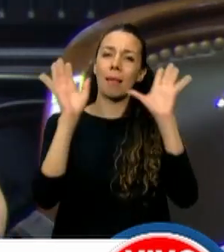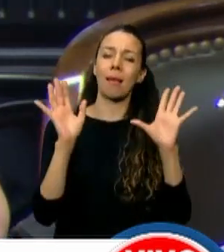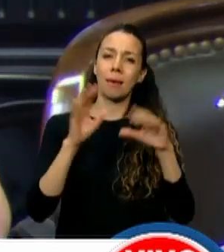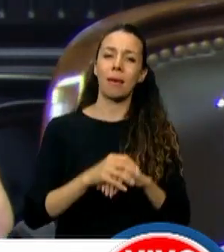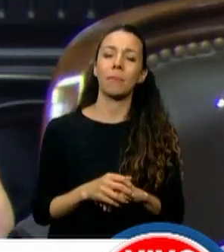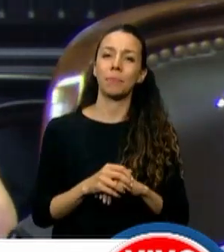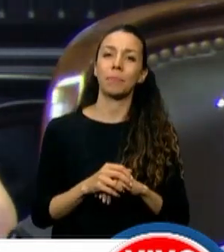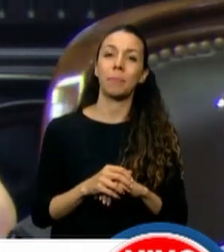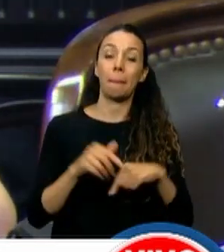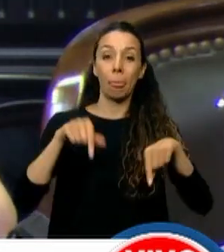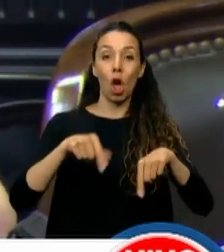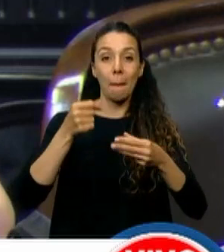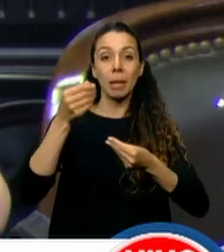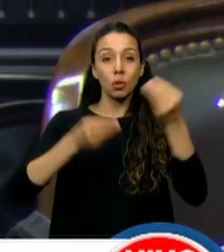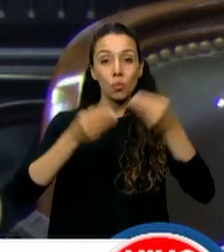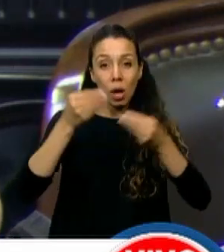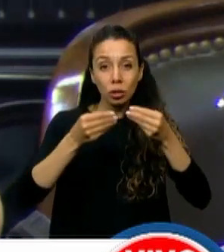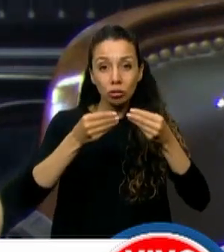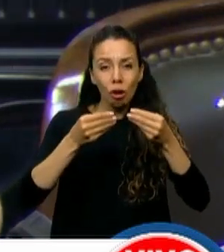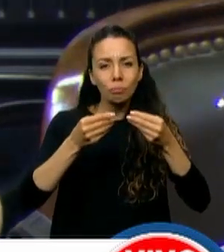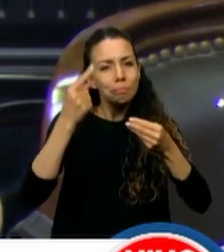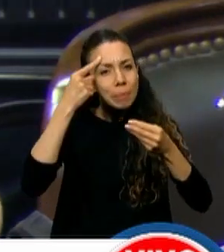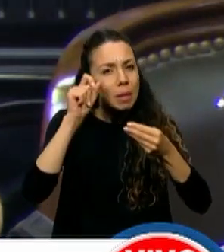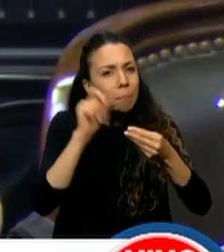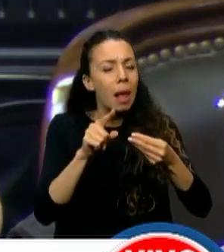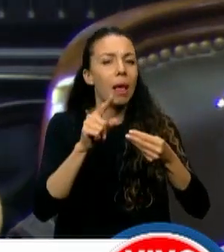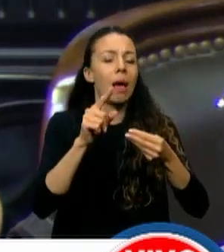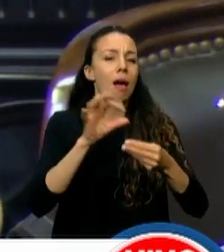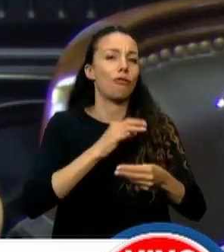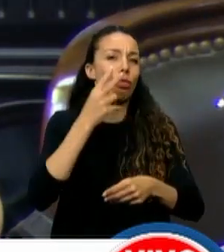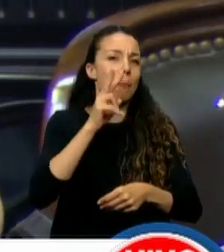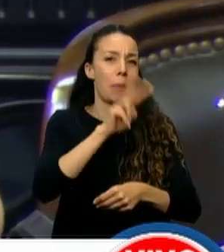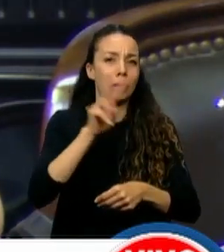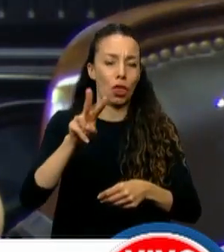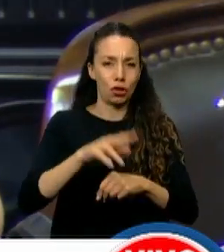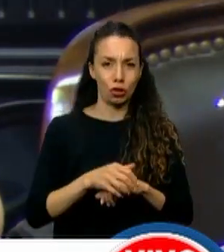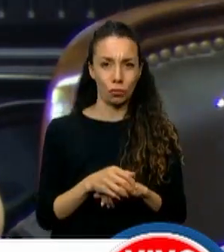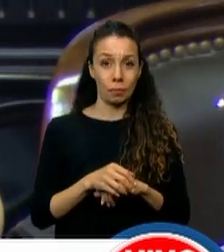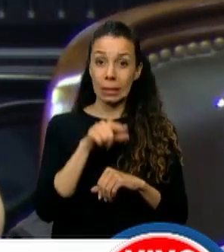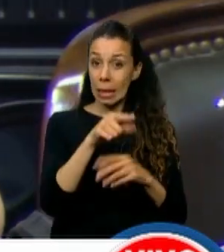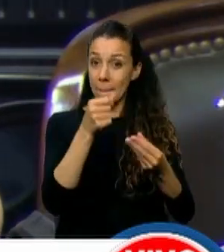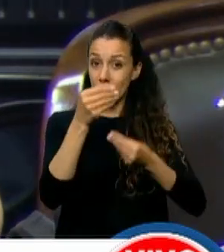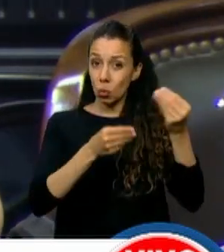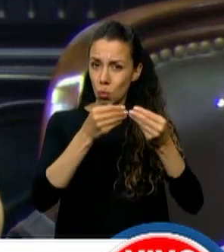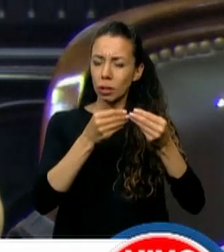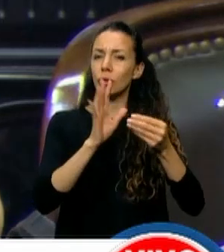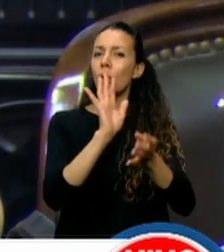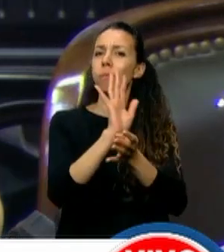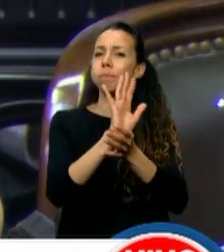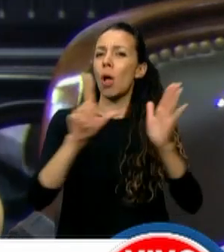Hoy tratamos el presupuesto para el año 2022. El presupuesto al que se llama Ley de